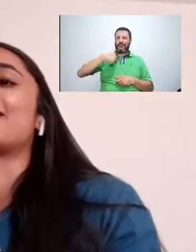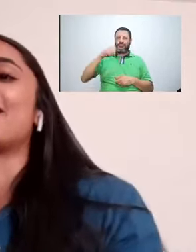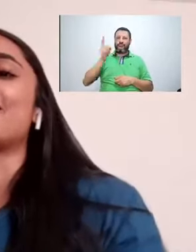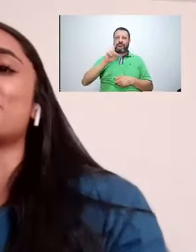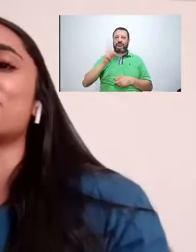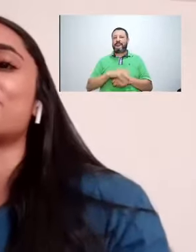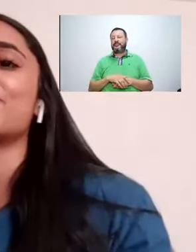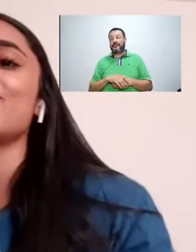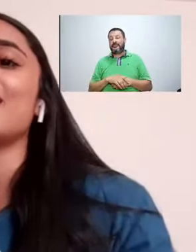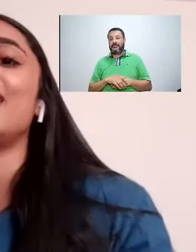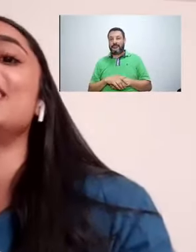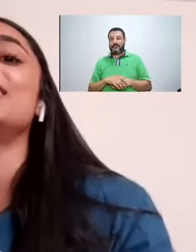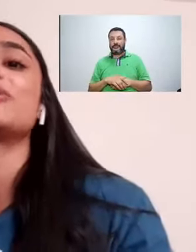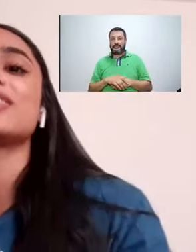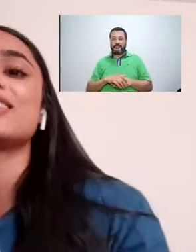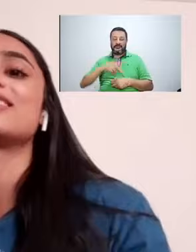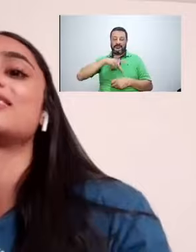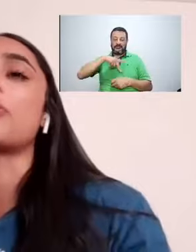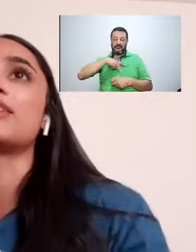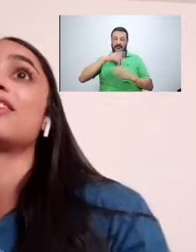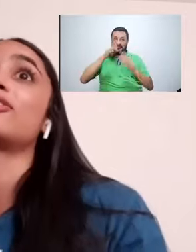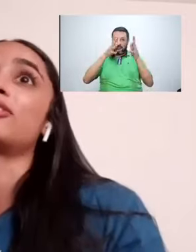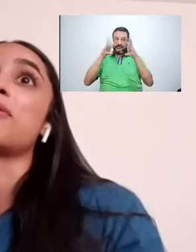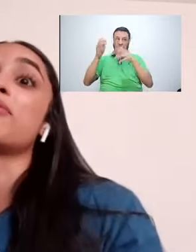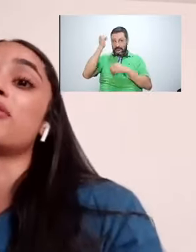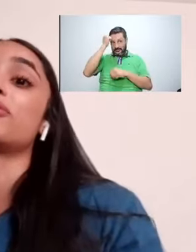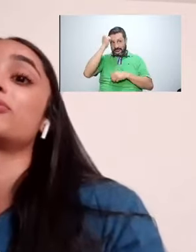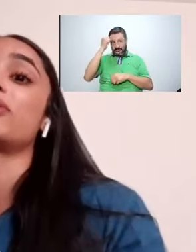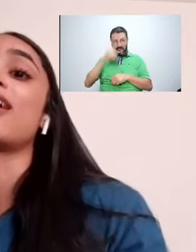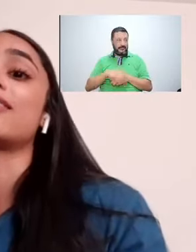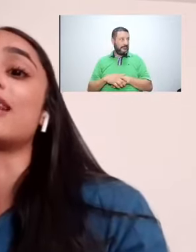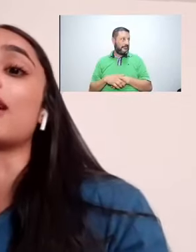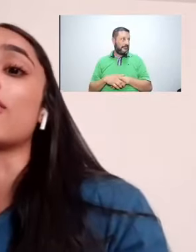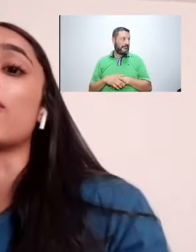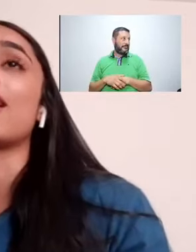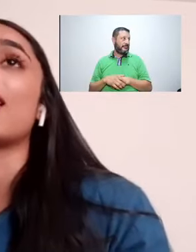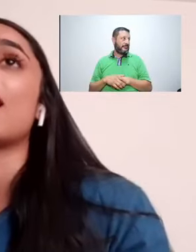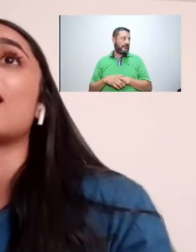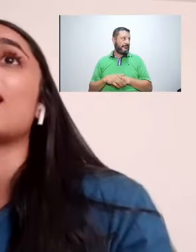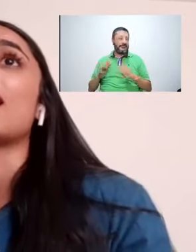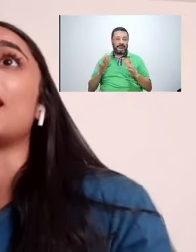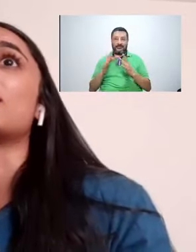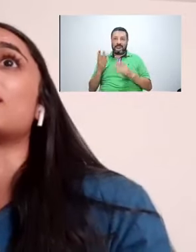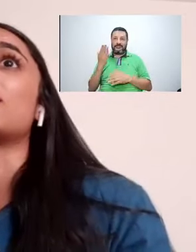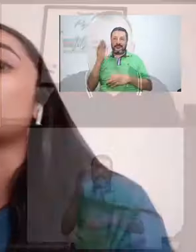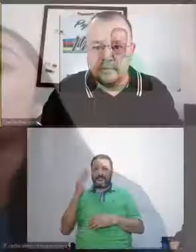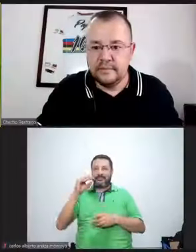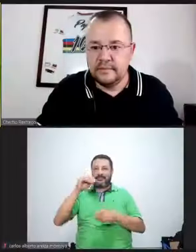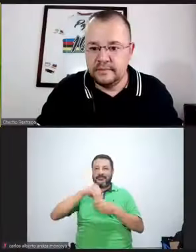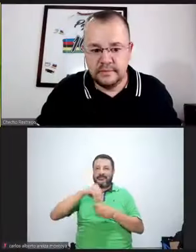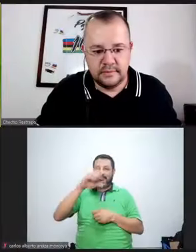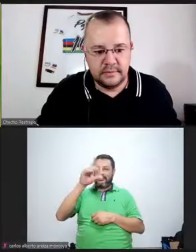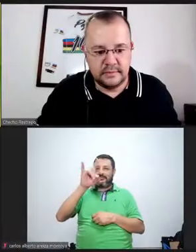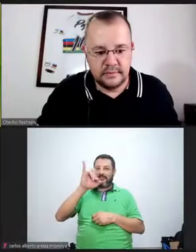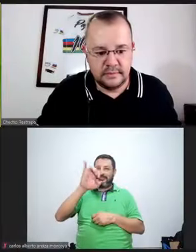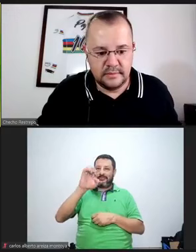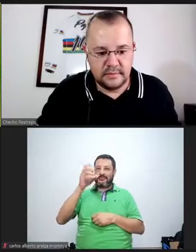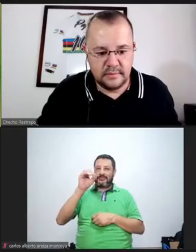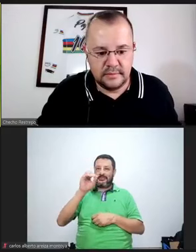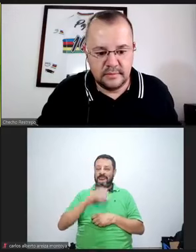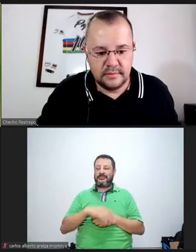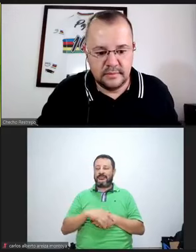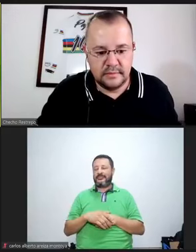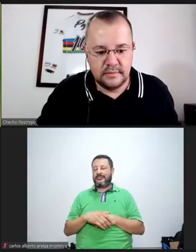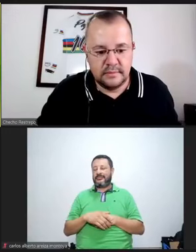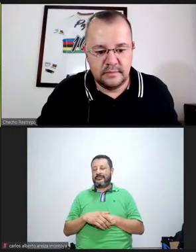propio entrenador. Entonces yo me siento también muy afortunada de tenerlo a él, y más que todo en las competencias,